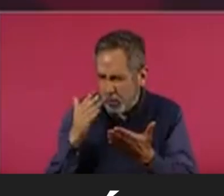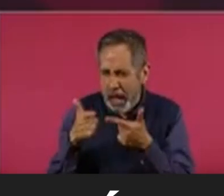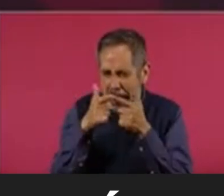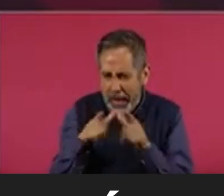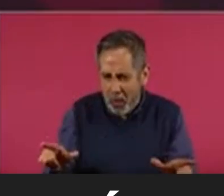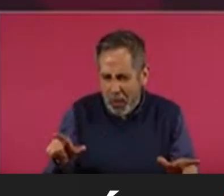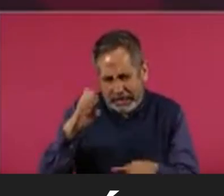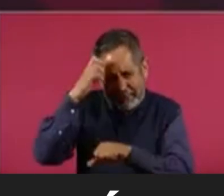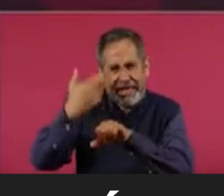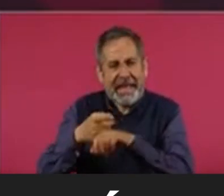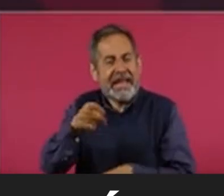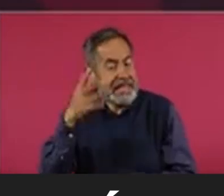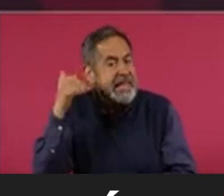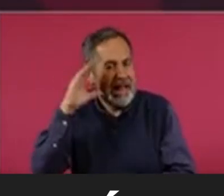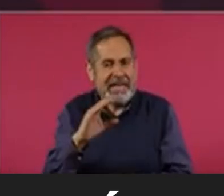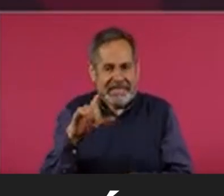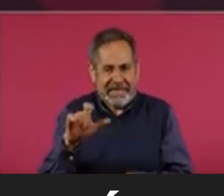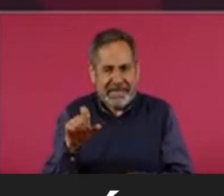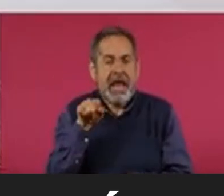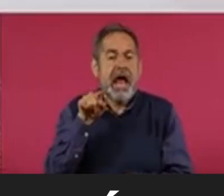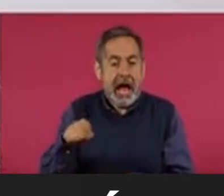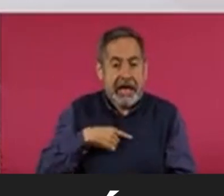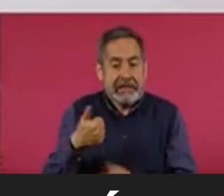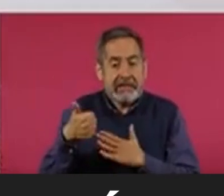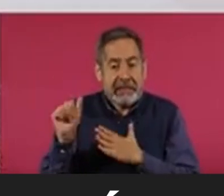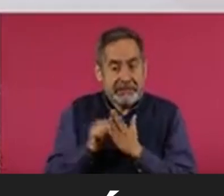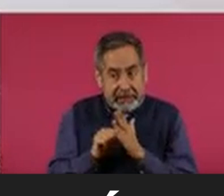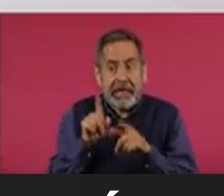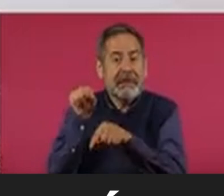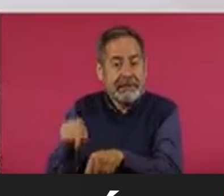Estudios de Lenguas Extranjeras. Ahí estuve 6 meses,